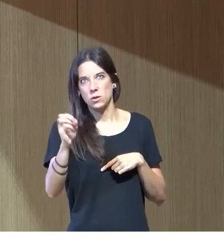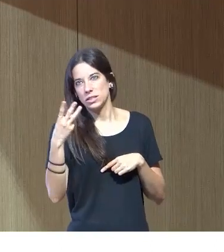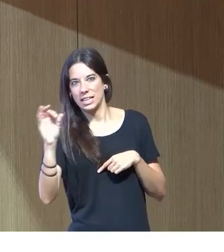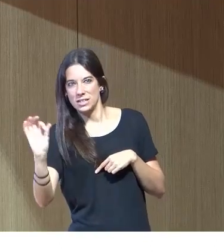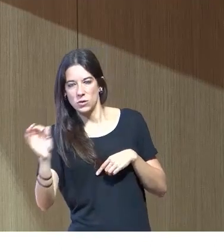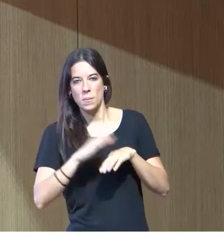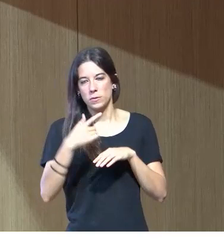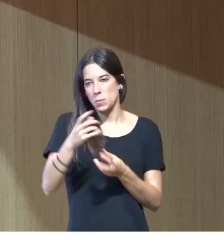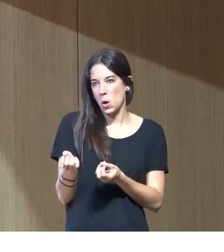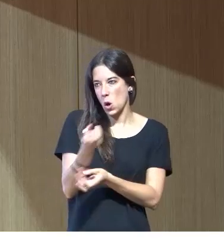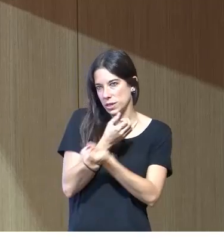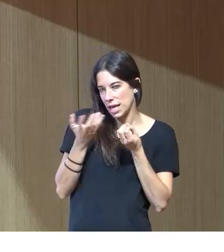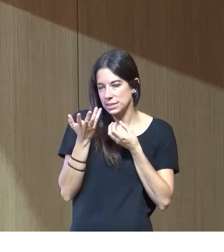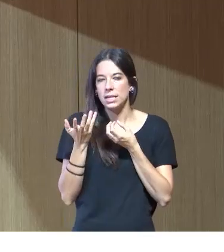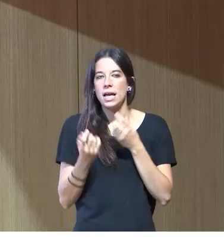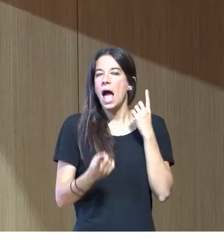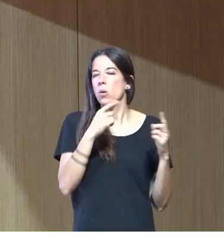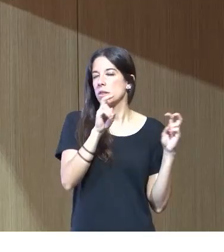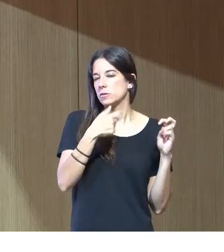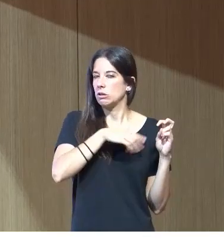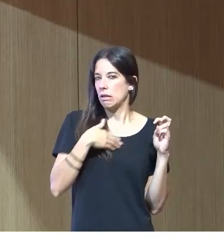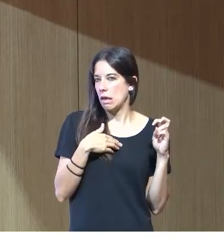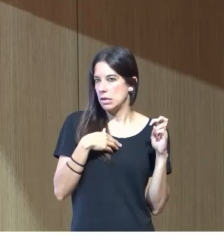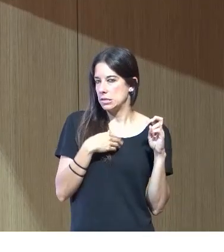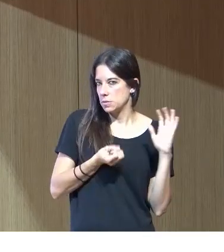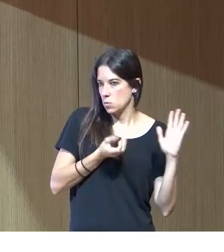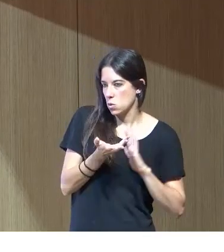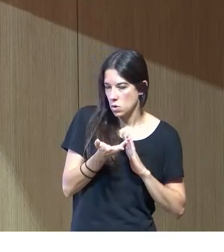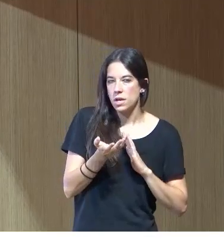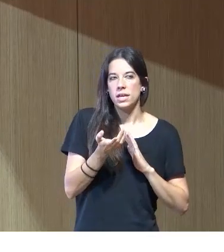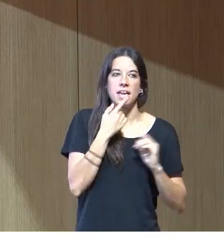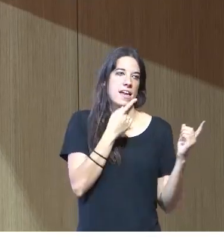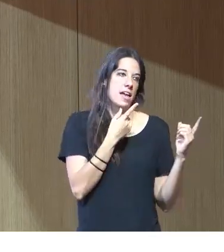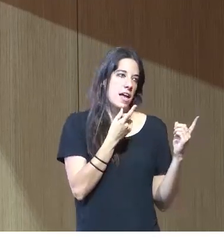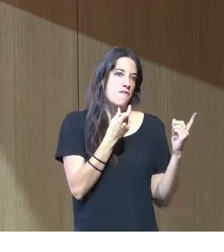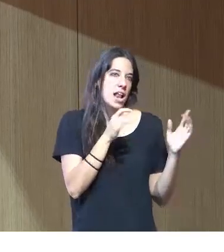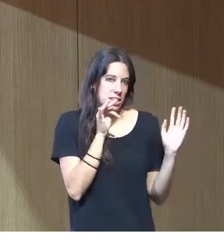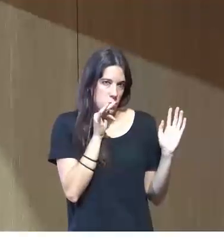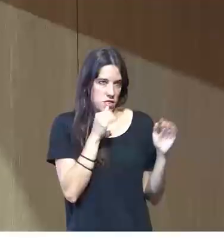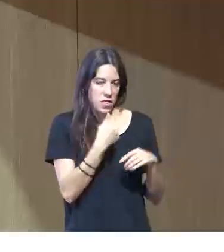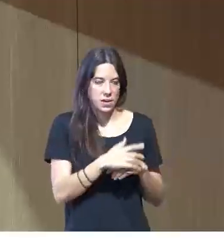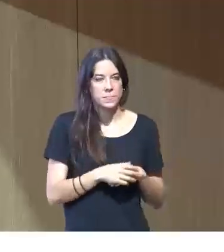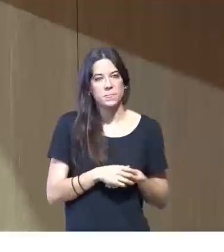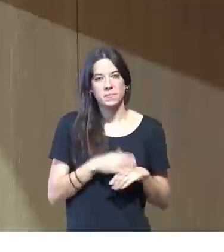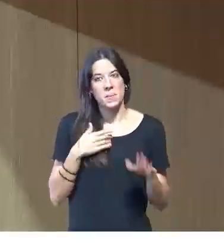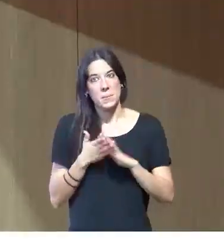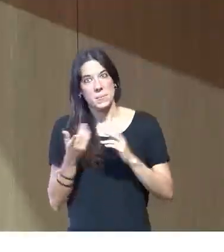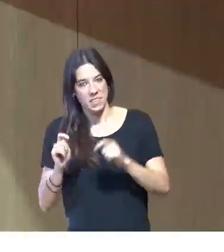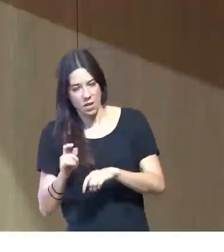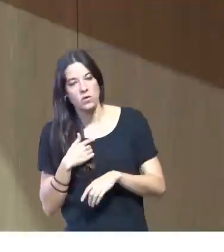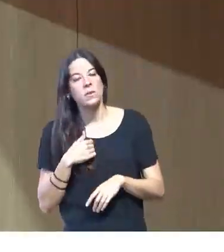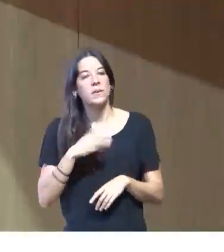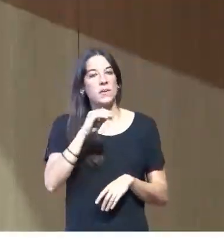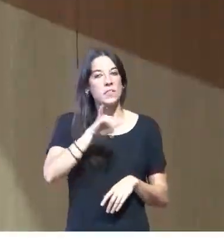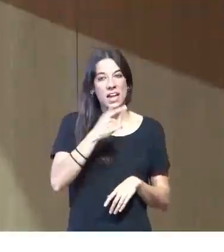para que nos dejéis alguna cuestión que queráis trasladar y que nos haya tratado no y ya vamos cerrando Dani de